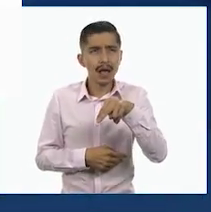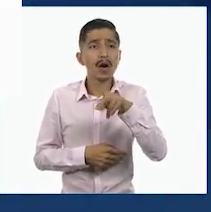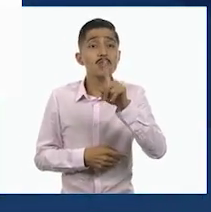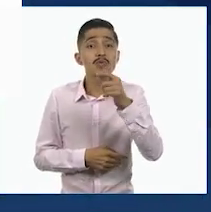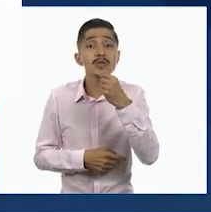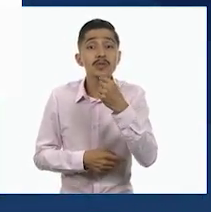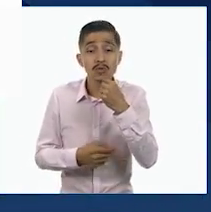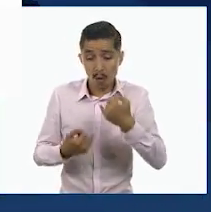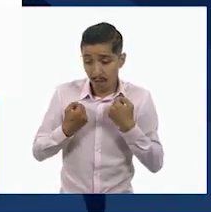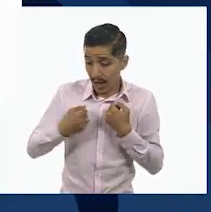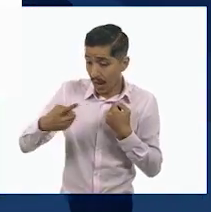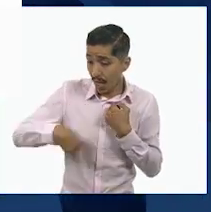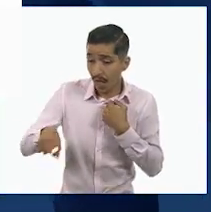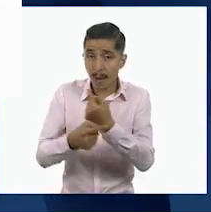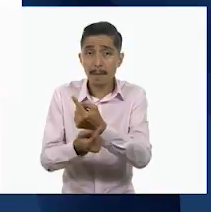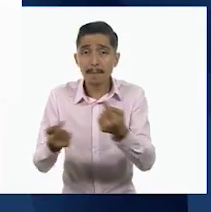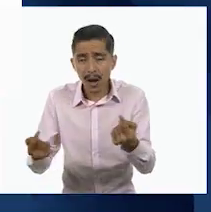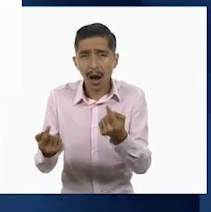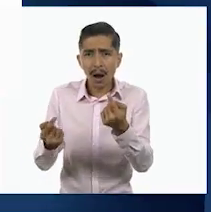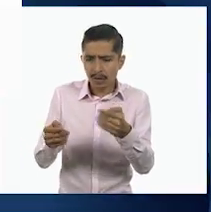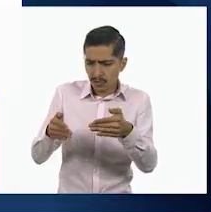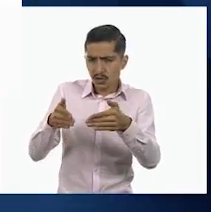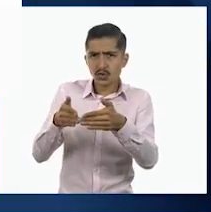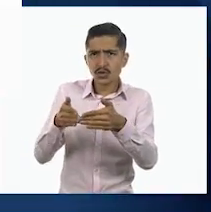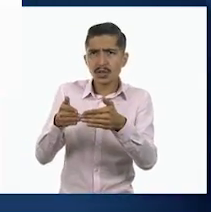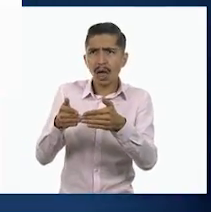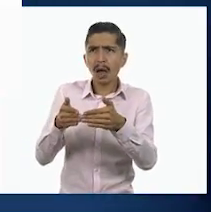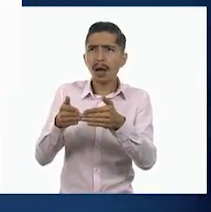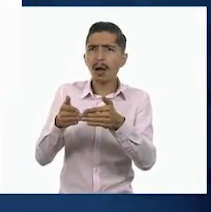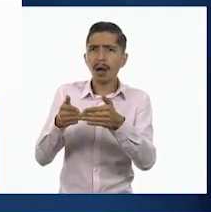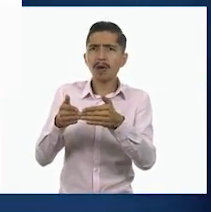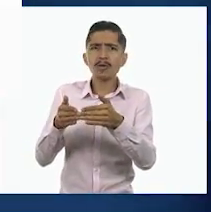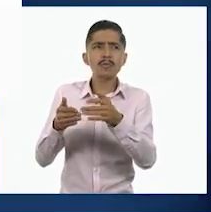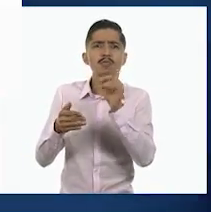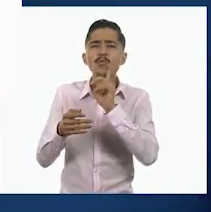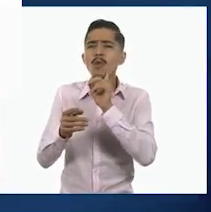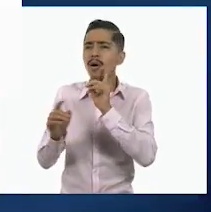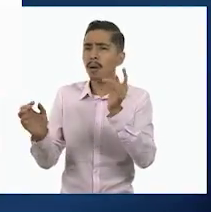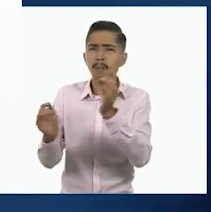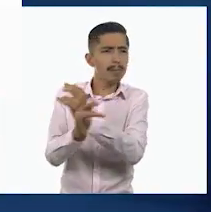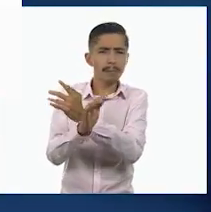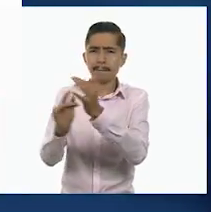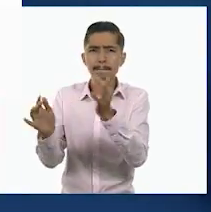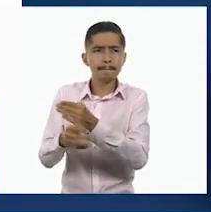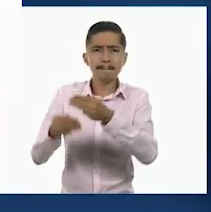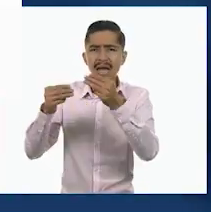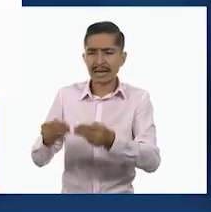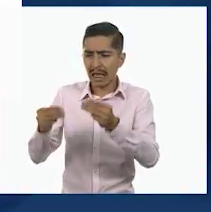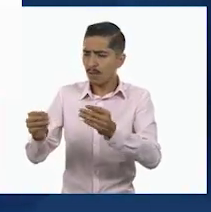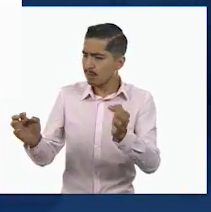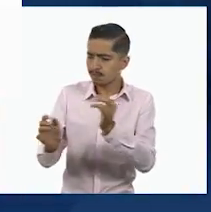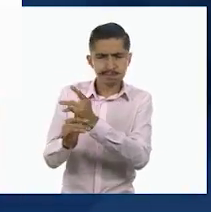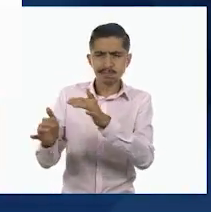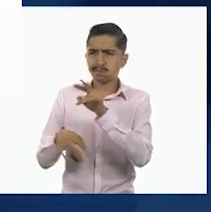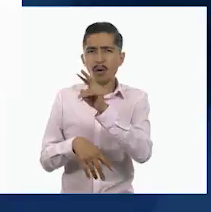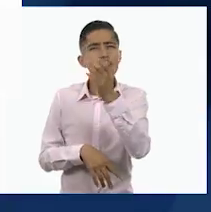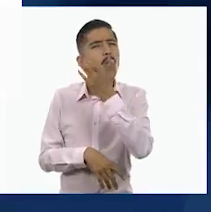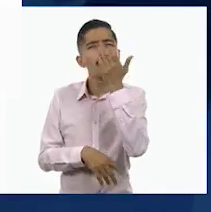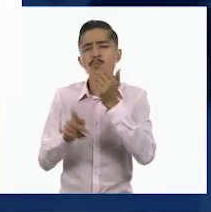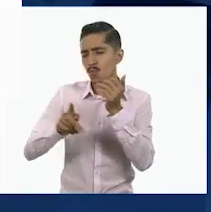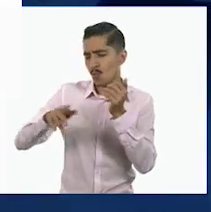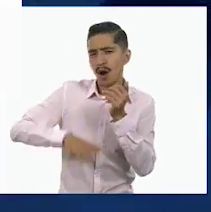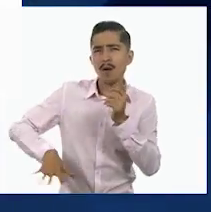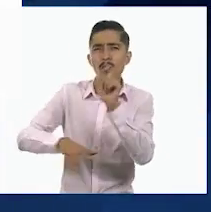unos jóvenes apostados en una esquina viendo pasar a las muchachas, camino del mercado, como es costumbre en aquellos pueblos